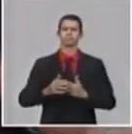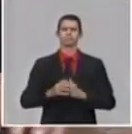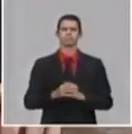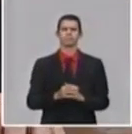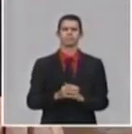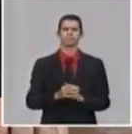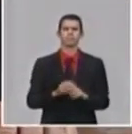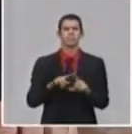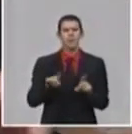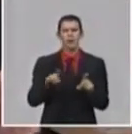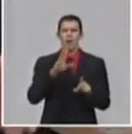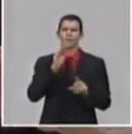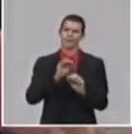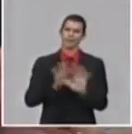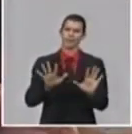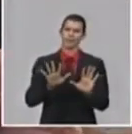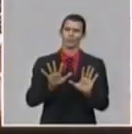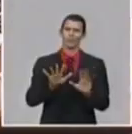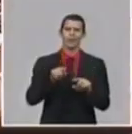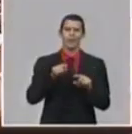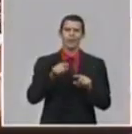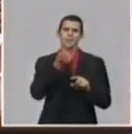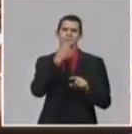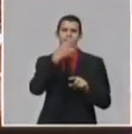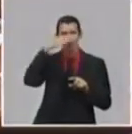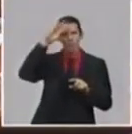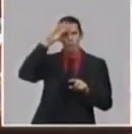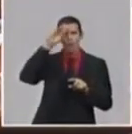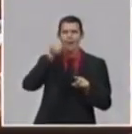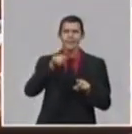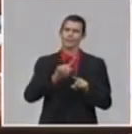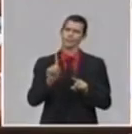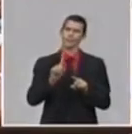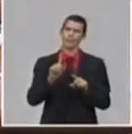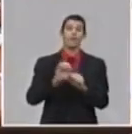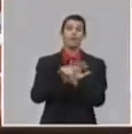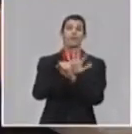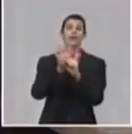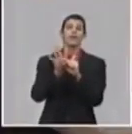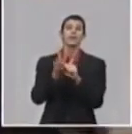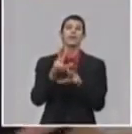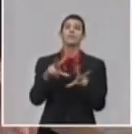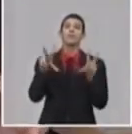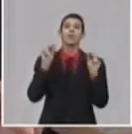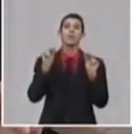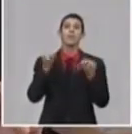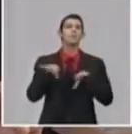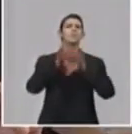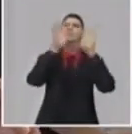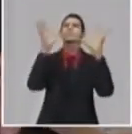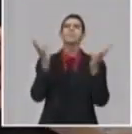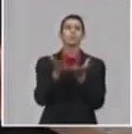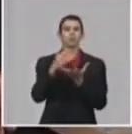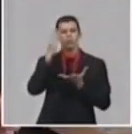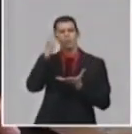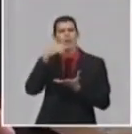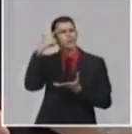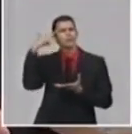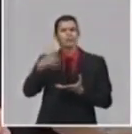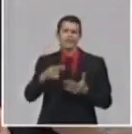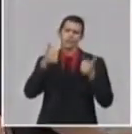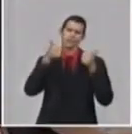porque al ser Virus un nuevo. virus nuevo, no hemos tenido tiempo en el mundo, la comunidad científica, de hacer un